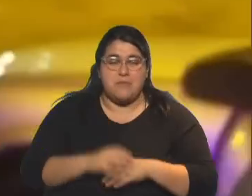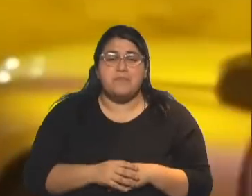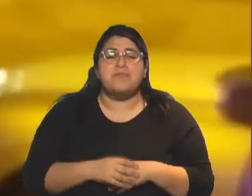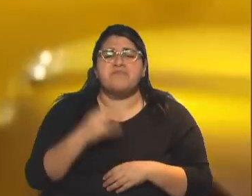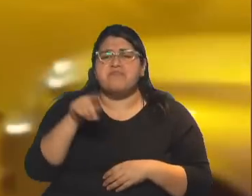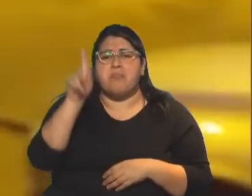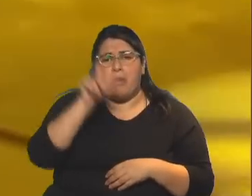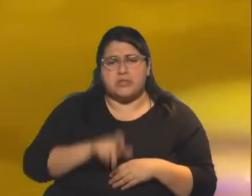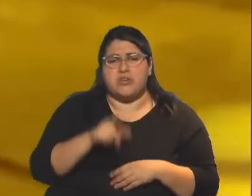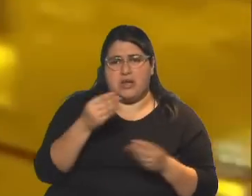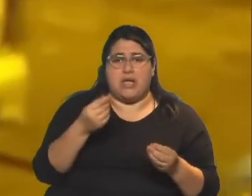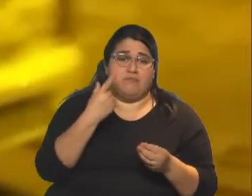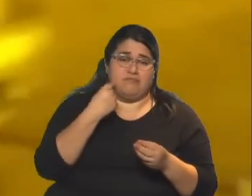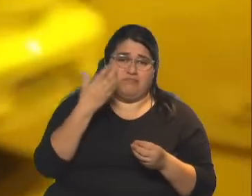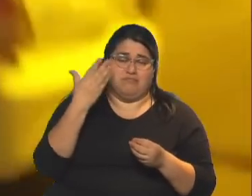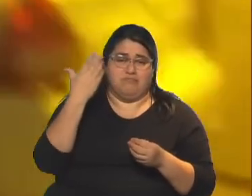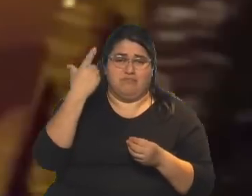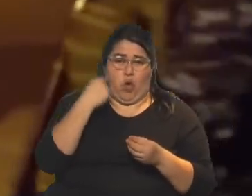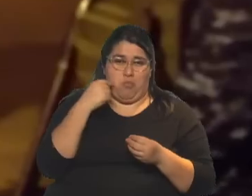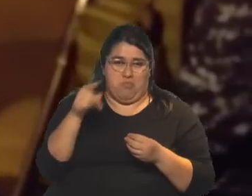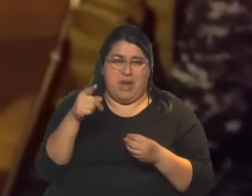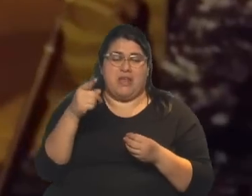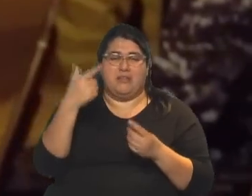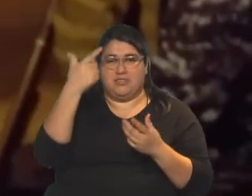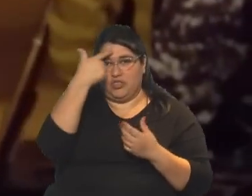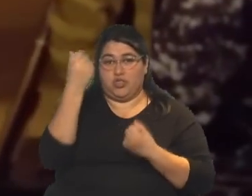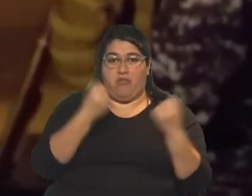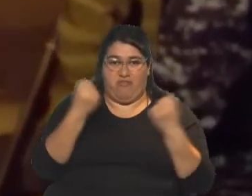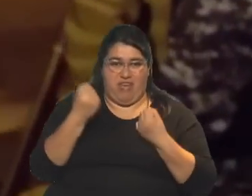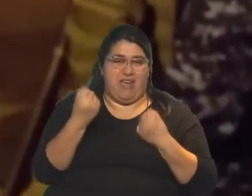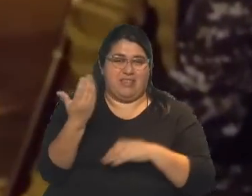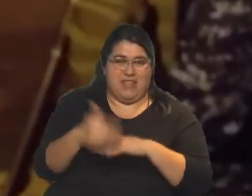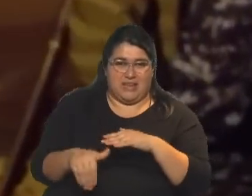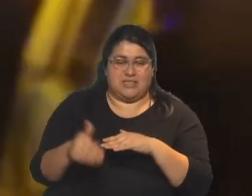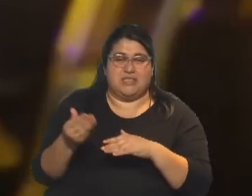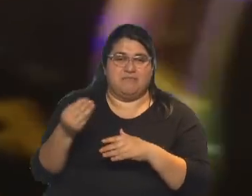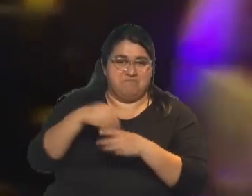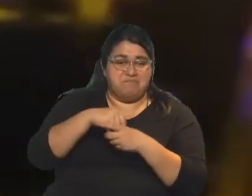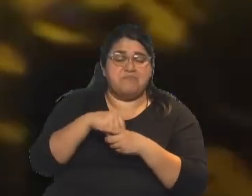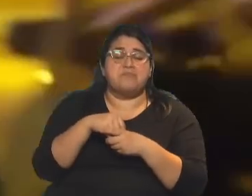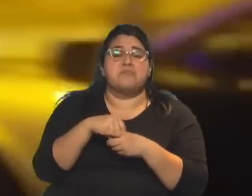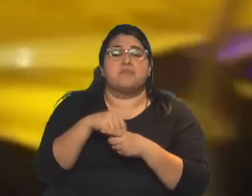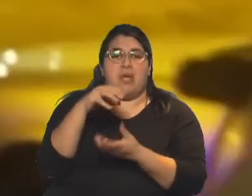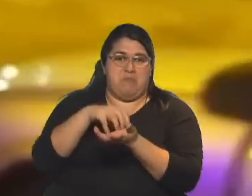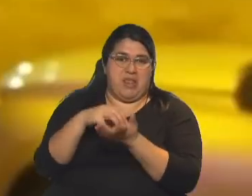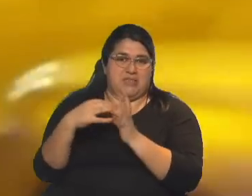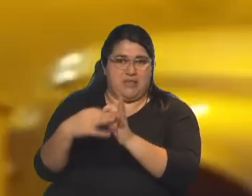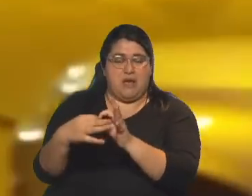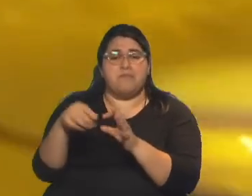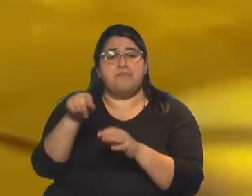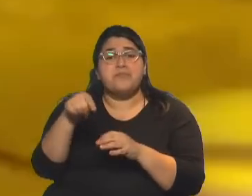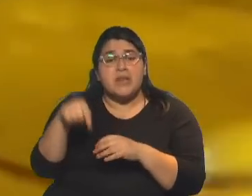dedicaba a hacer chofer del bueno de reviste una empresa y en este sentido bueno se